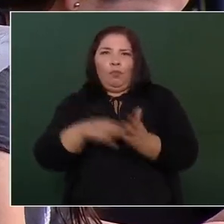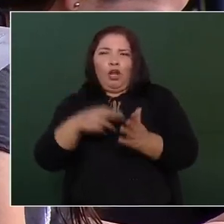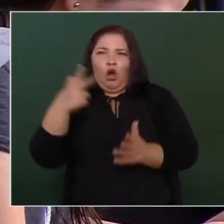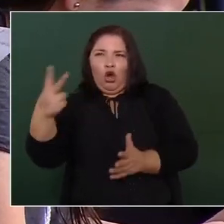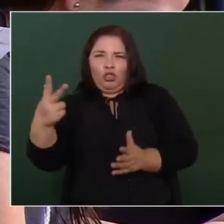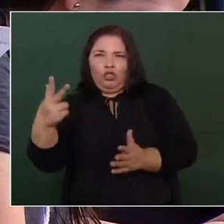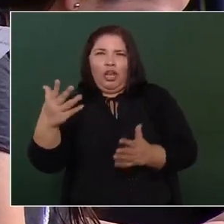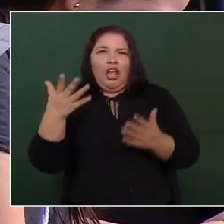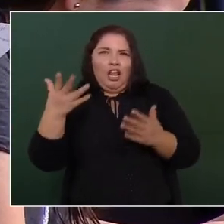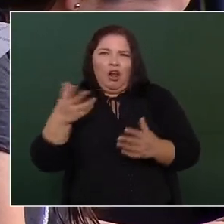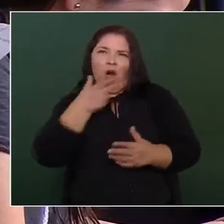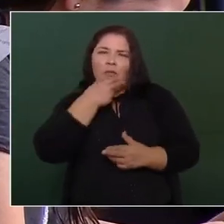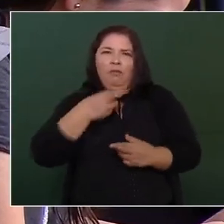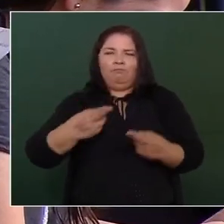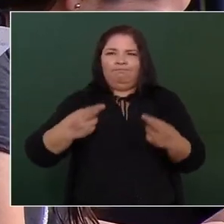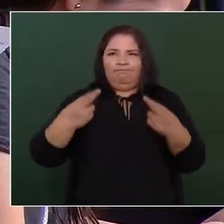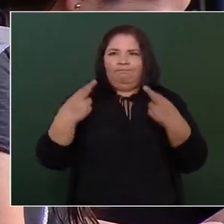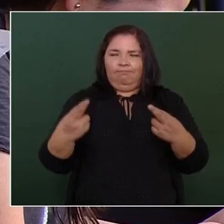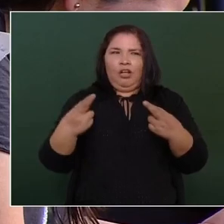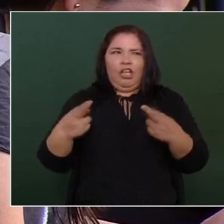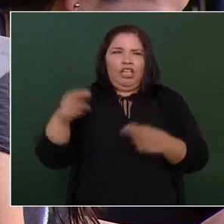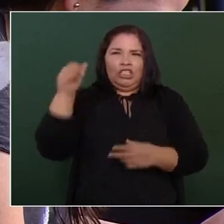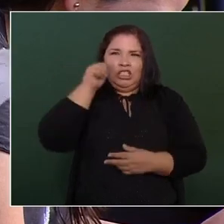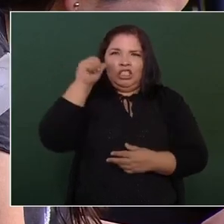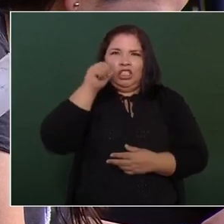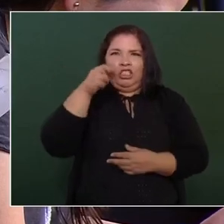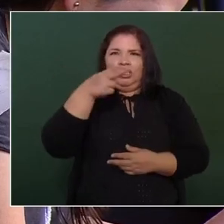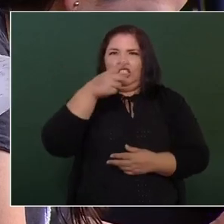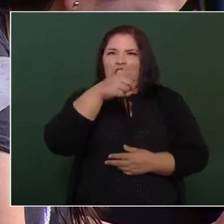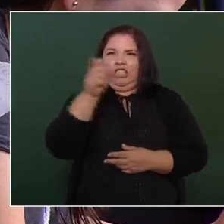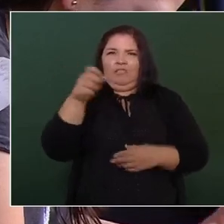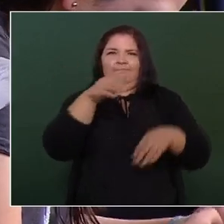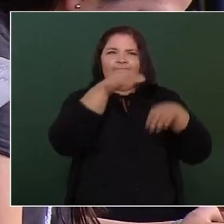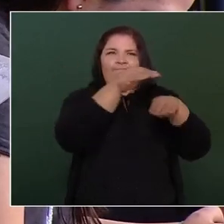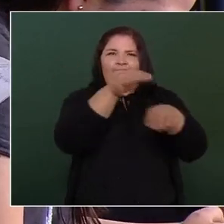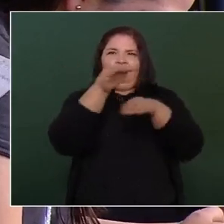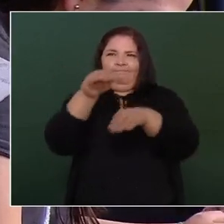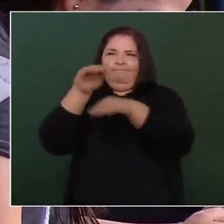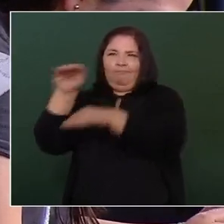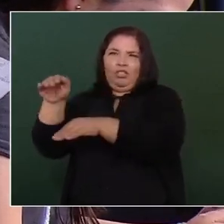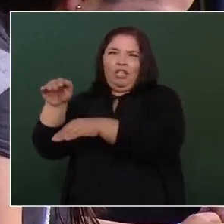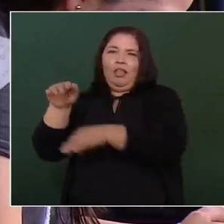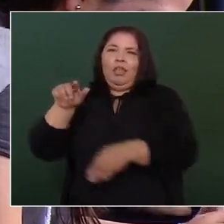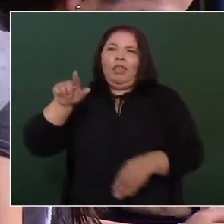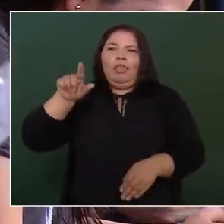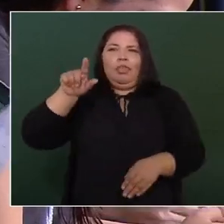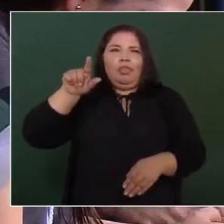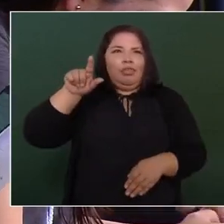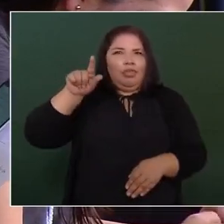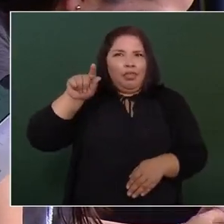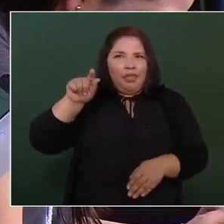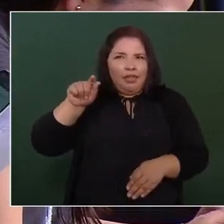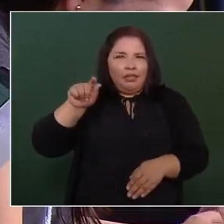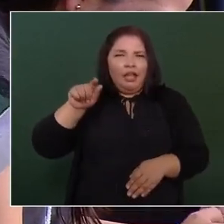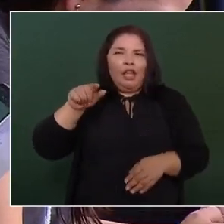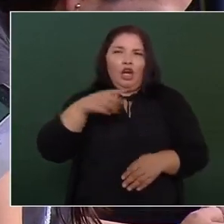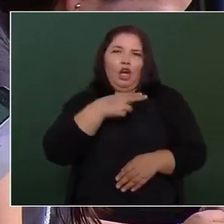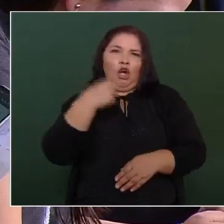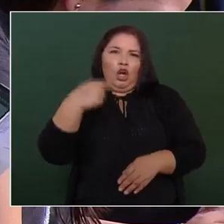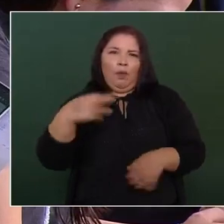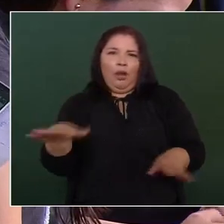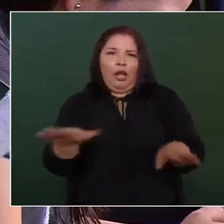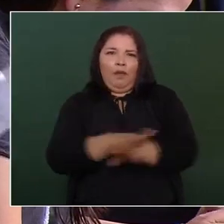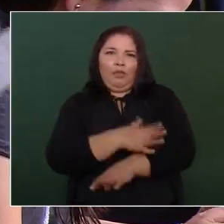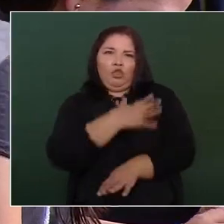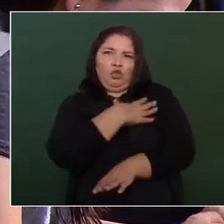Un magnate que tiene 100 propiedades registradas, ya 70 a nombre de su hijo, por ahí las lenguas y la